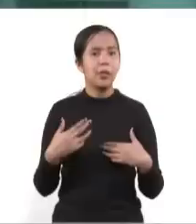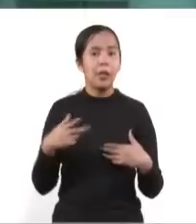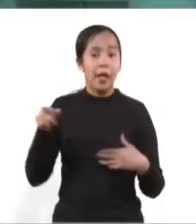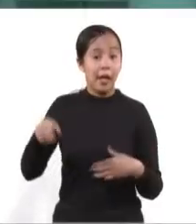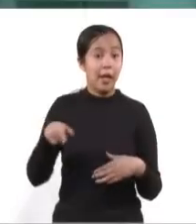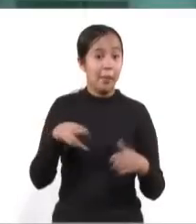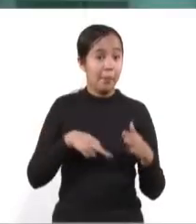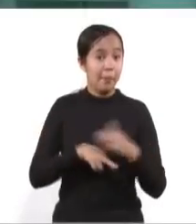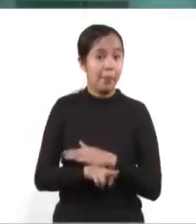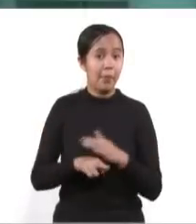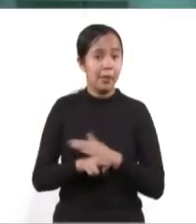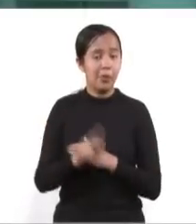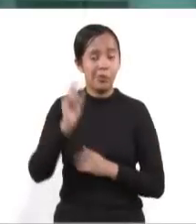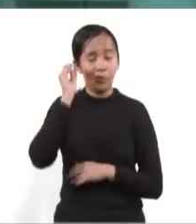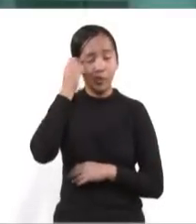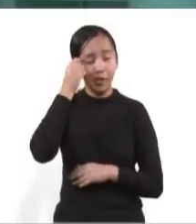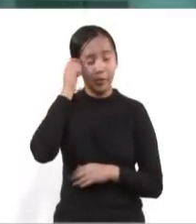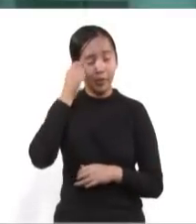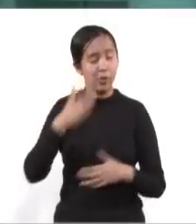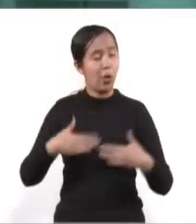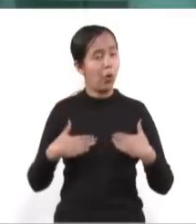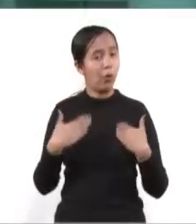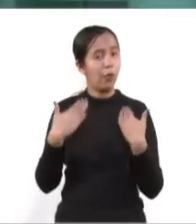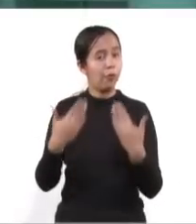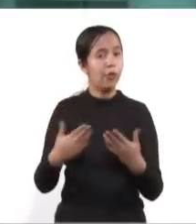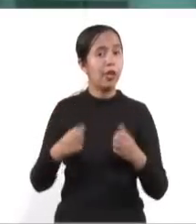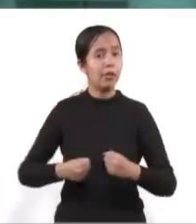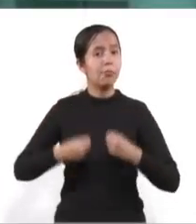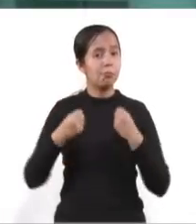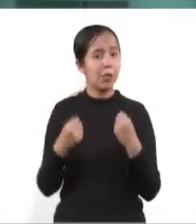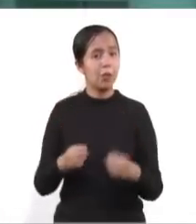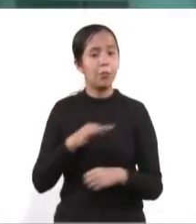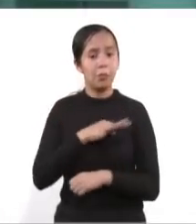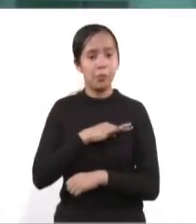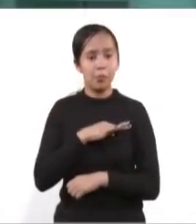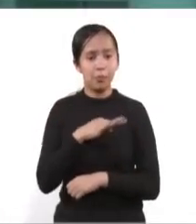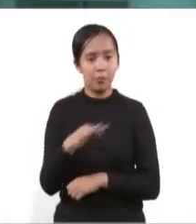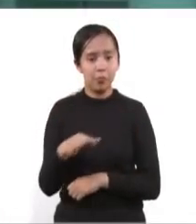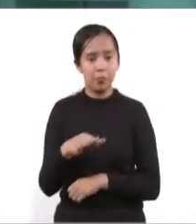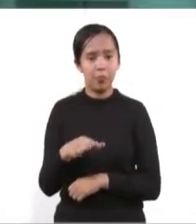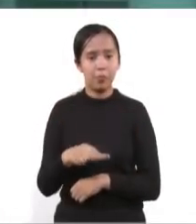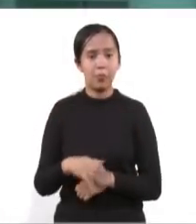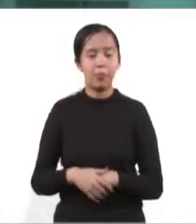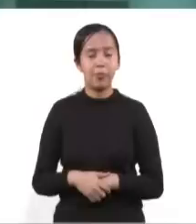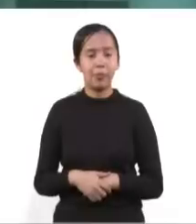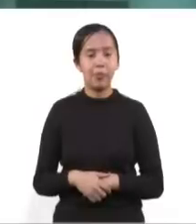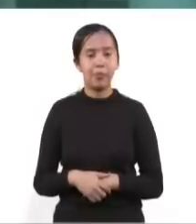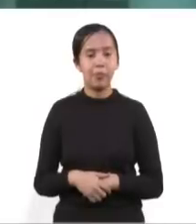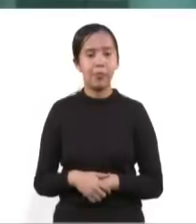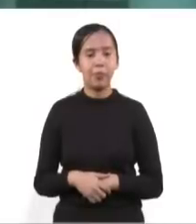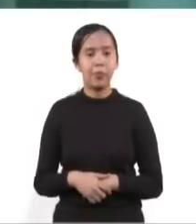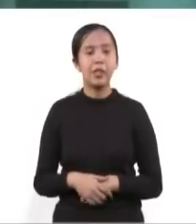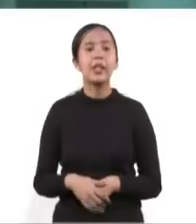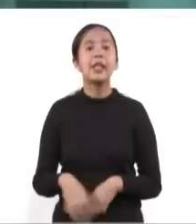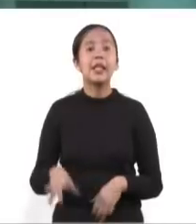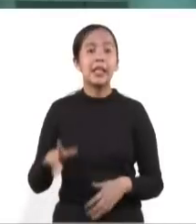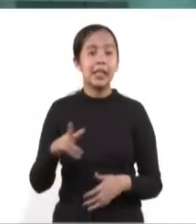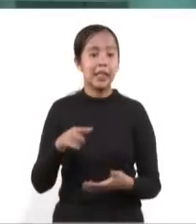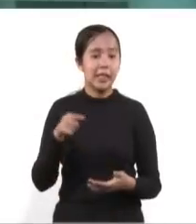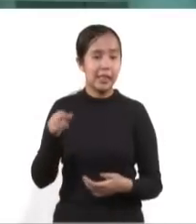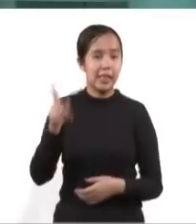un servicio continuo, confiable, seguro, corrijo el orden de los calificativos, un servicio